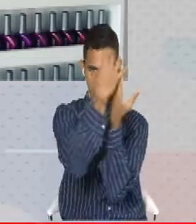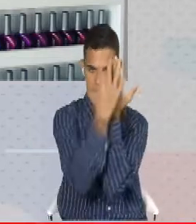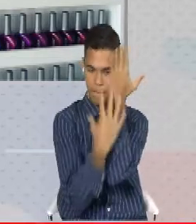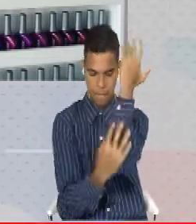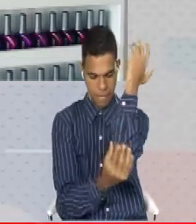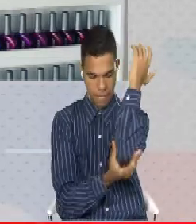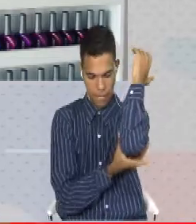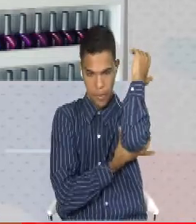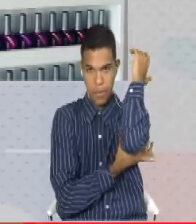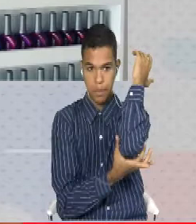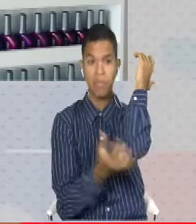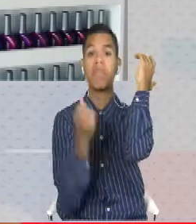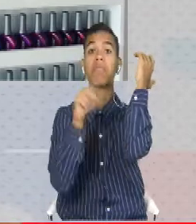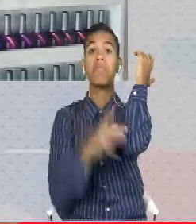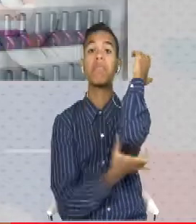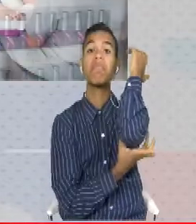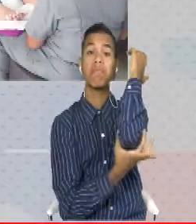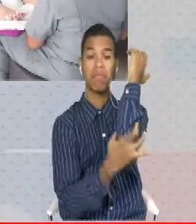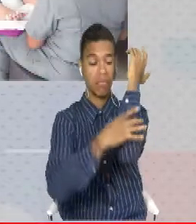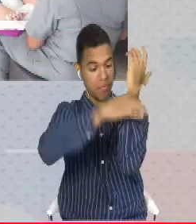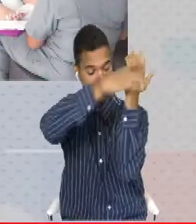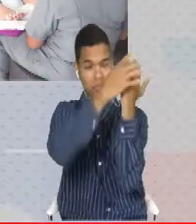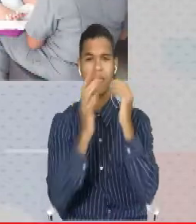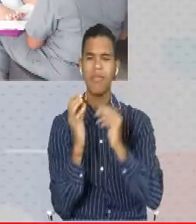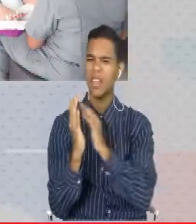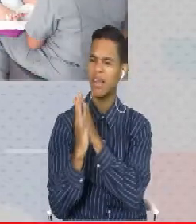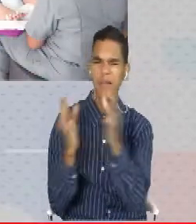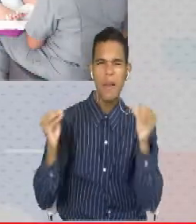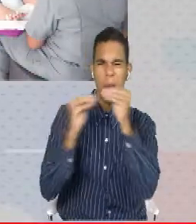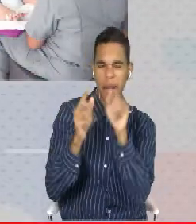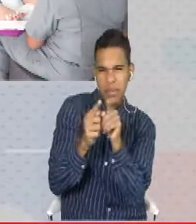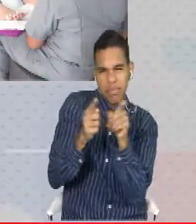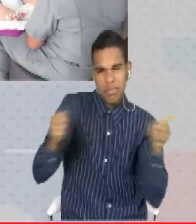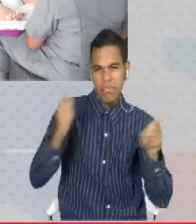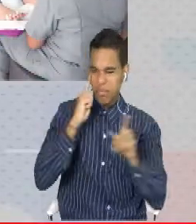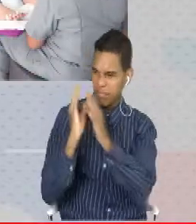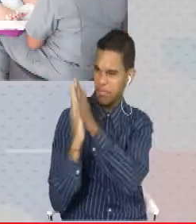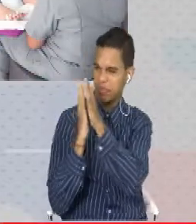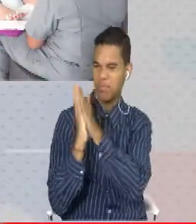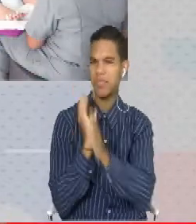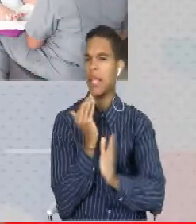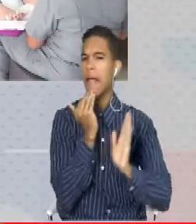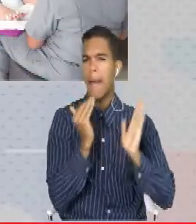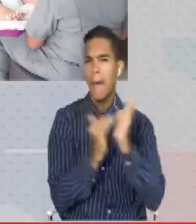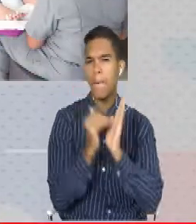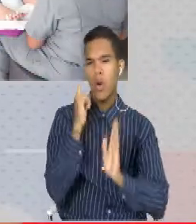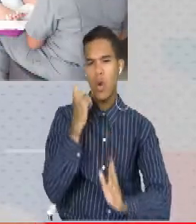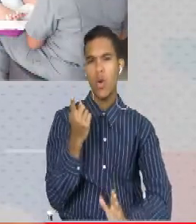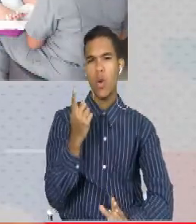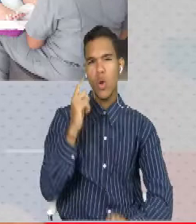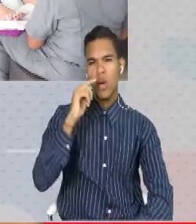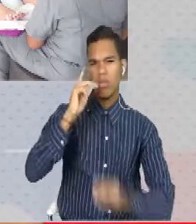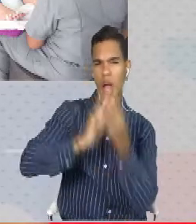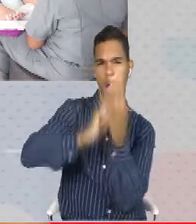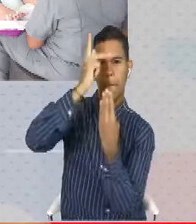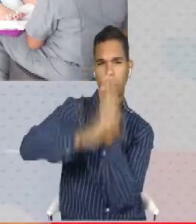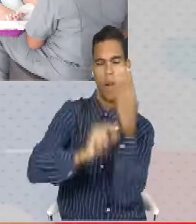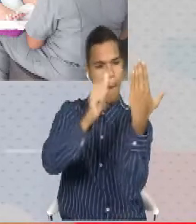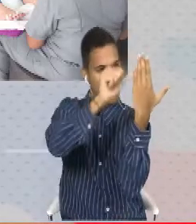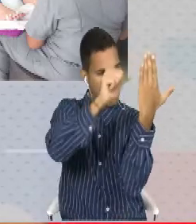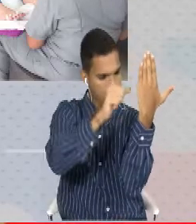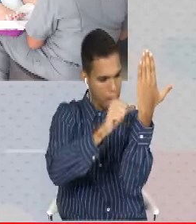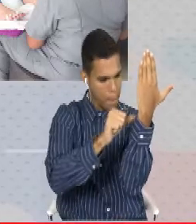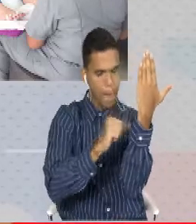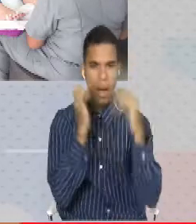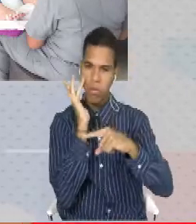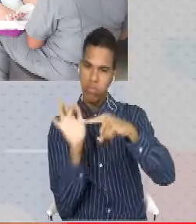María José... Ángela, cuéntanos un poquito acerca de cuáles son de pronto todos estos planes que tienen ahí para que uno pueda decir,